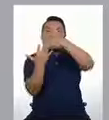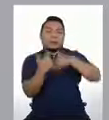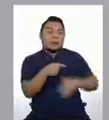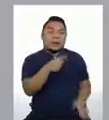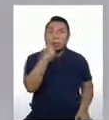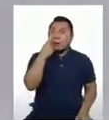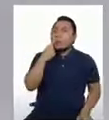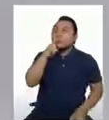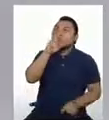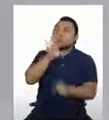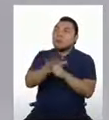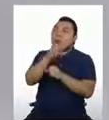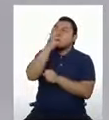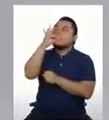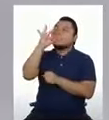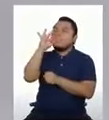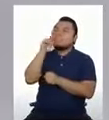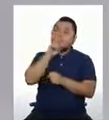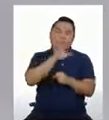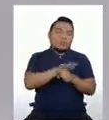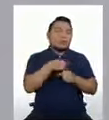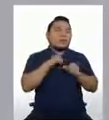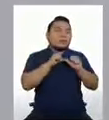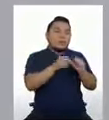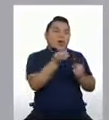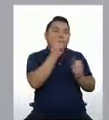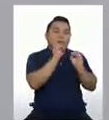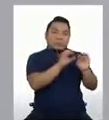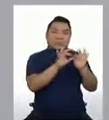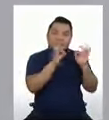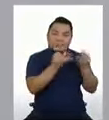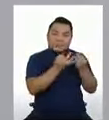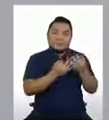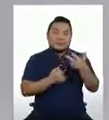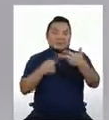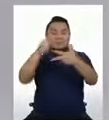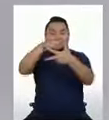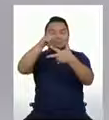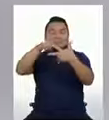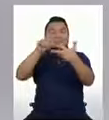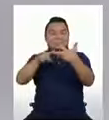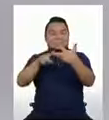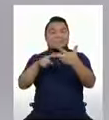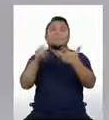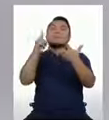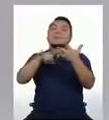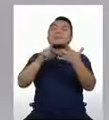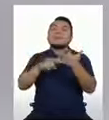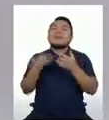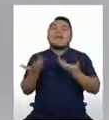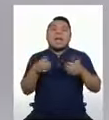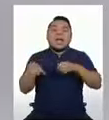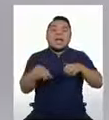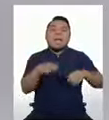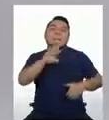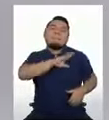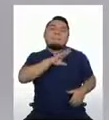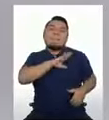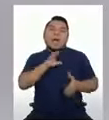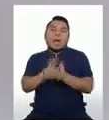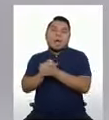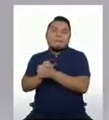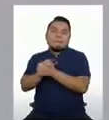el secreto del acuario y sigue alimentando a su familia. Las tres siguientes frases tratan sobre las acciones del mal amigo y